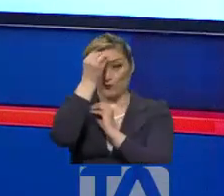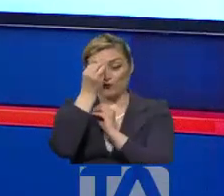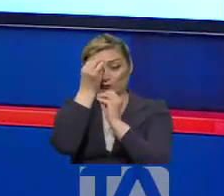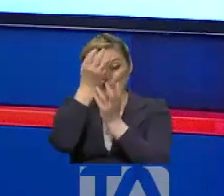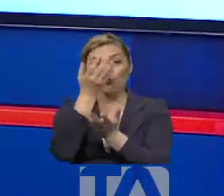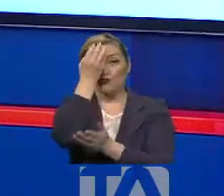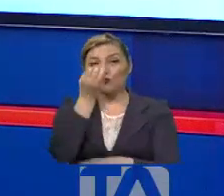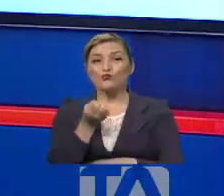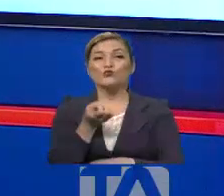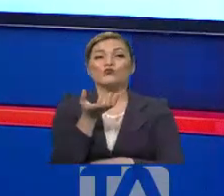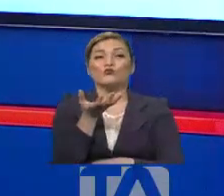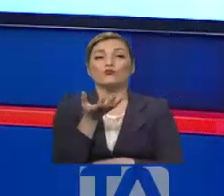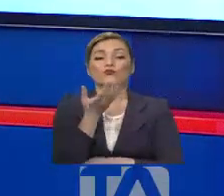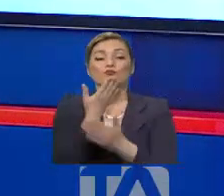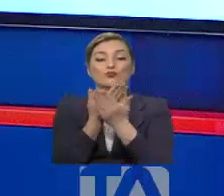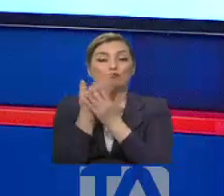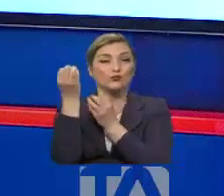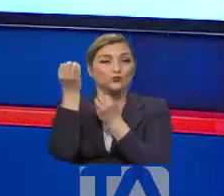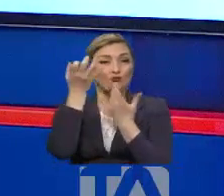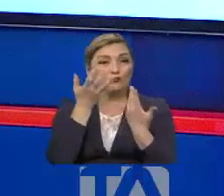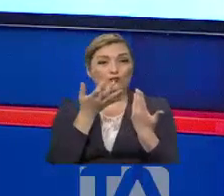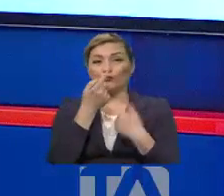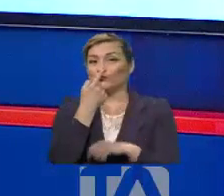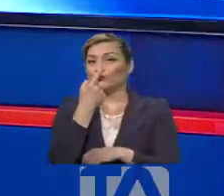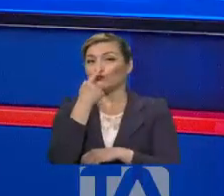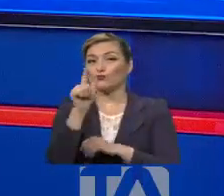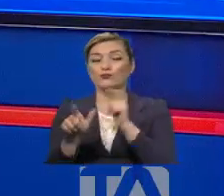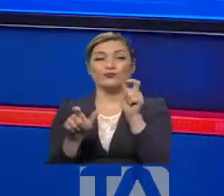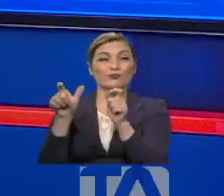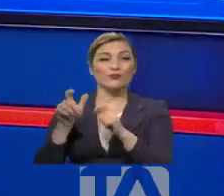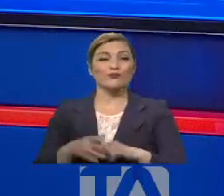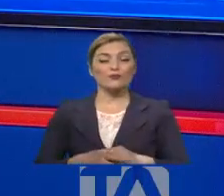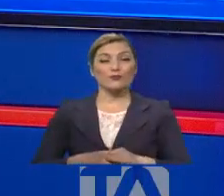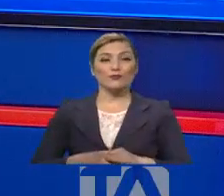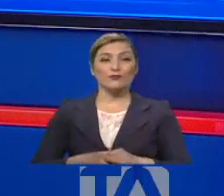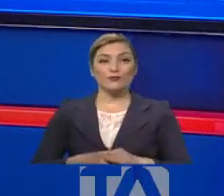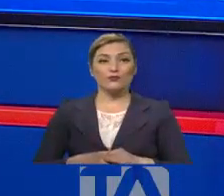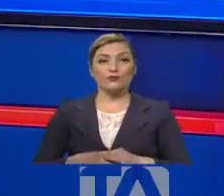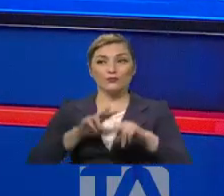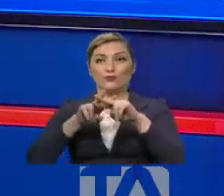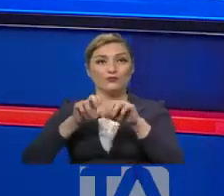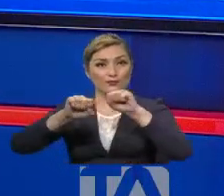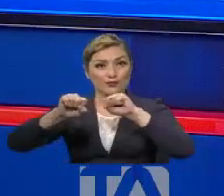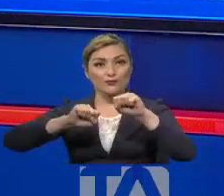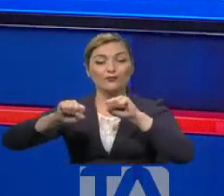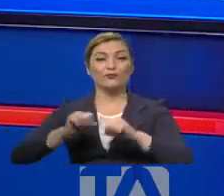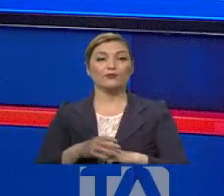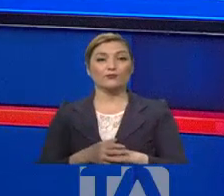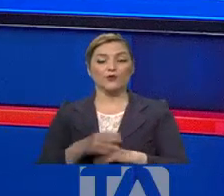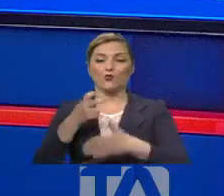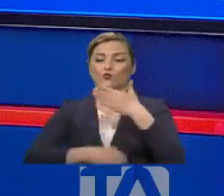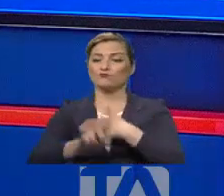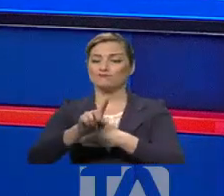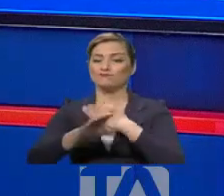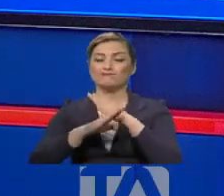día. Gracias, Angie, por darnos esta información de interés de la ciudadanía. Ya lo sabe entonces, a realizar estos trámites y evite